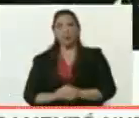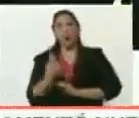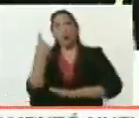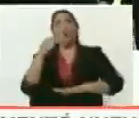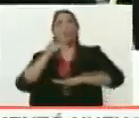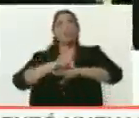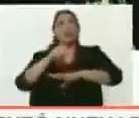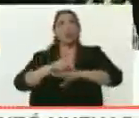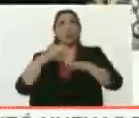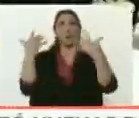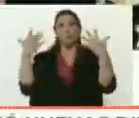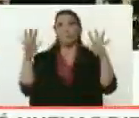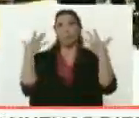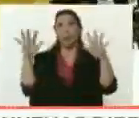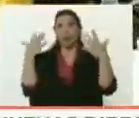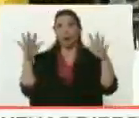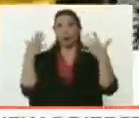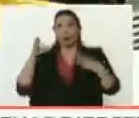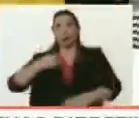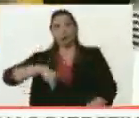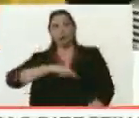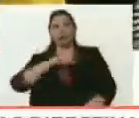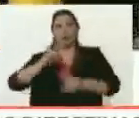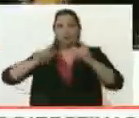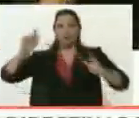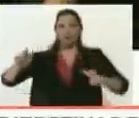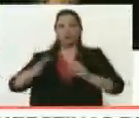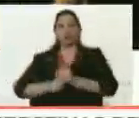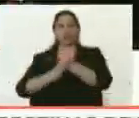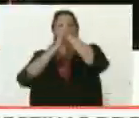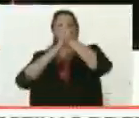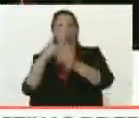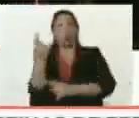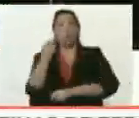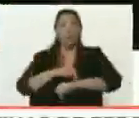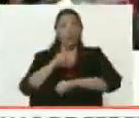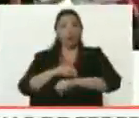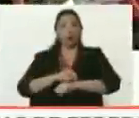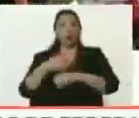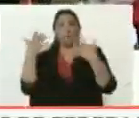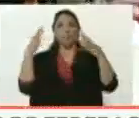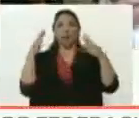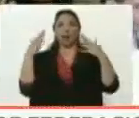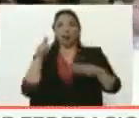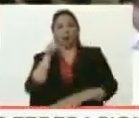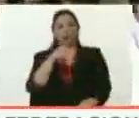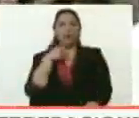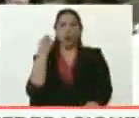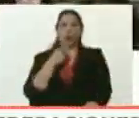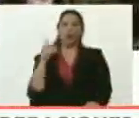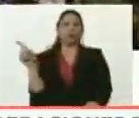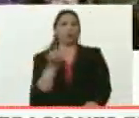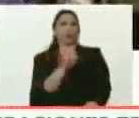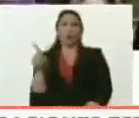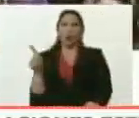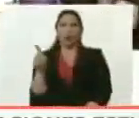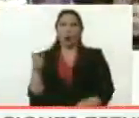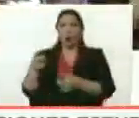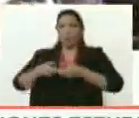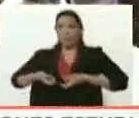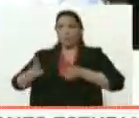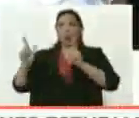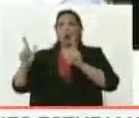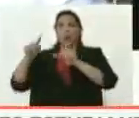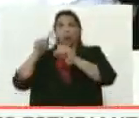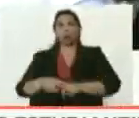minuto de aplauso para nuestros mártires. Un minuto de aplauso para esa juventud que no ceja y no se deja